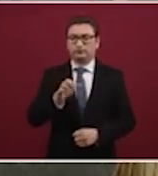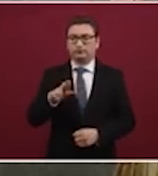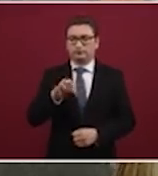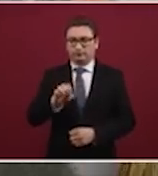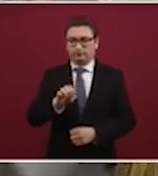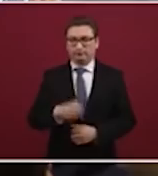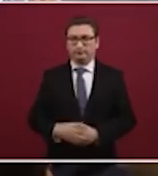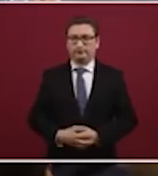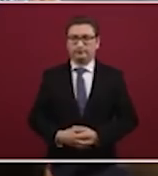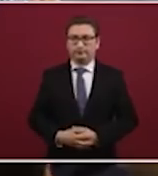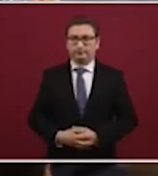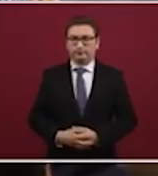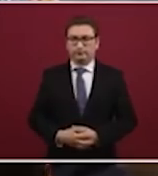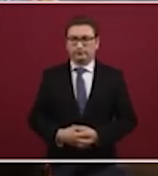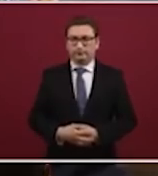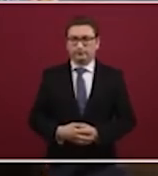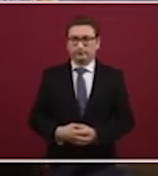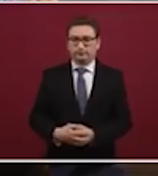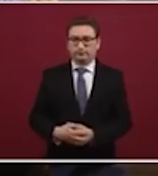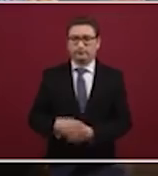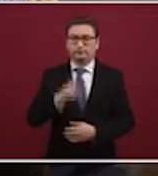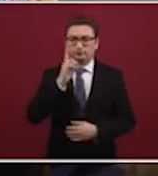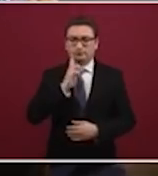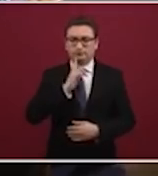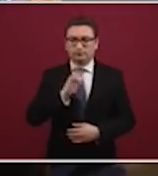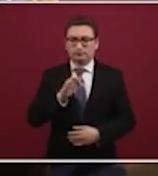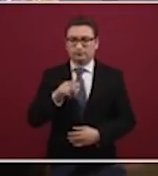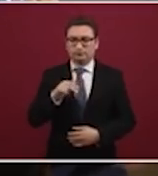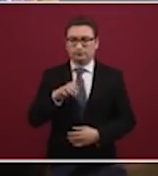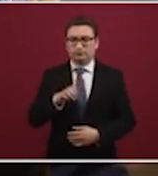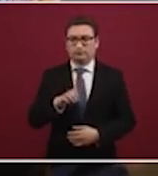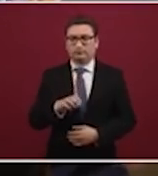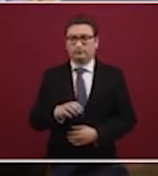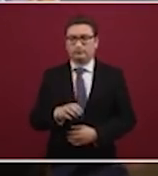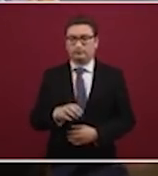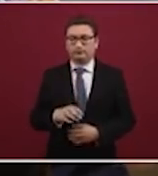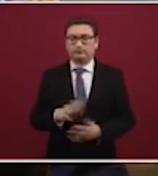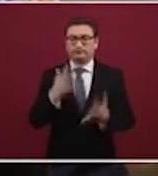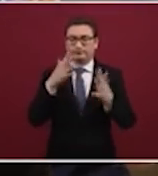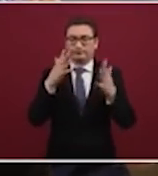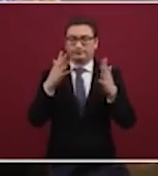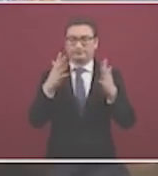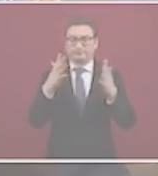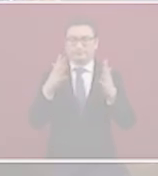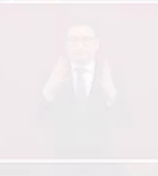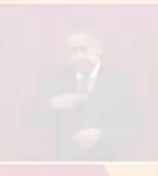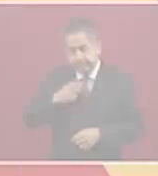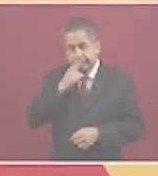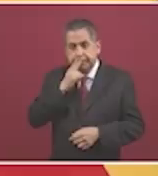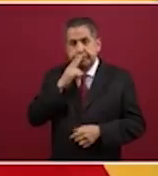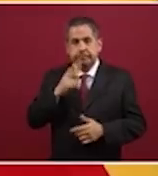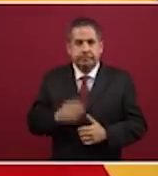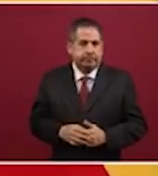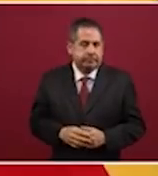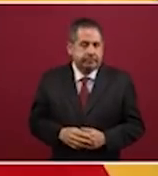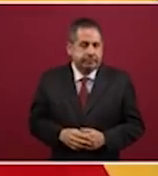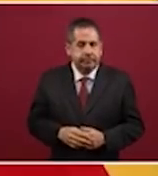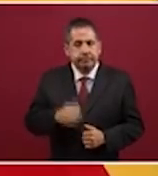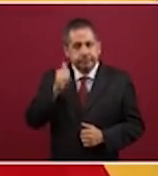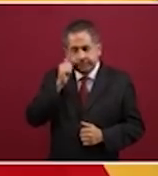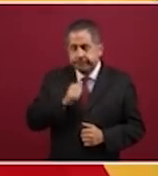política exterior del país, el derecho de asilo, que se debe garantizar, es un derecho sagrado para todos los mexicanos. Siempre,